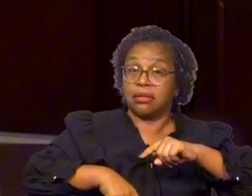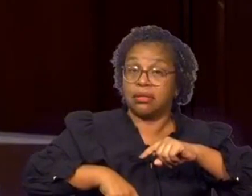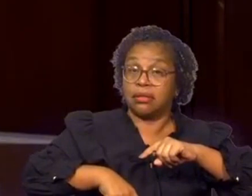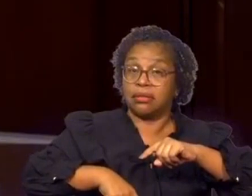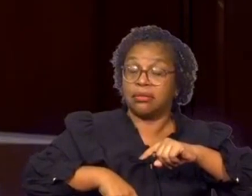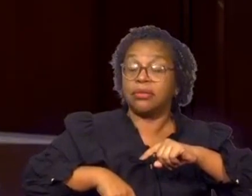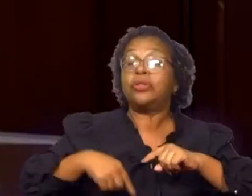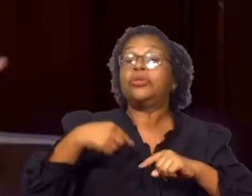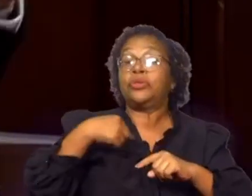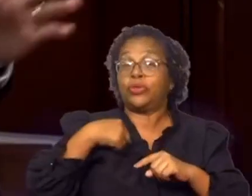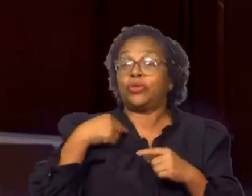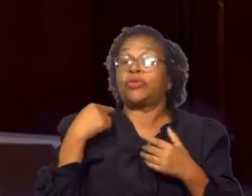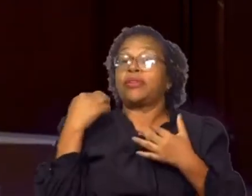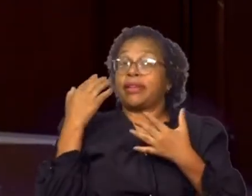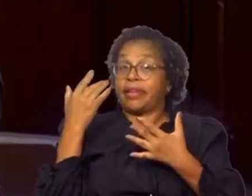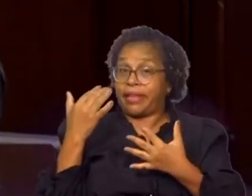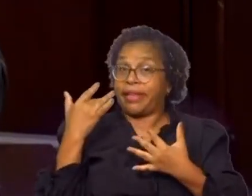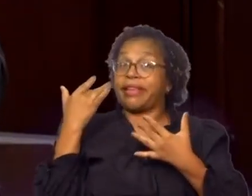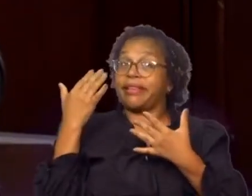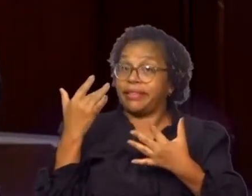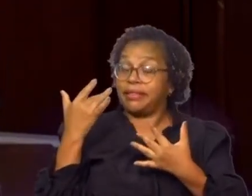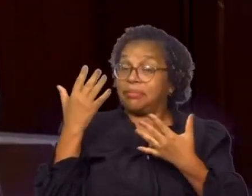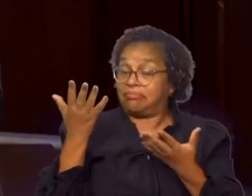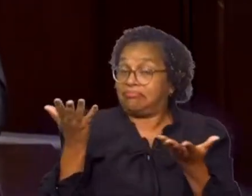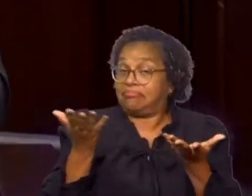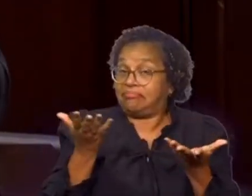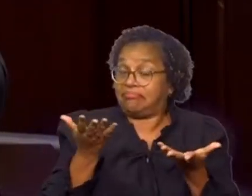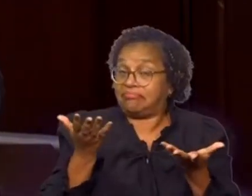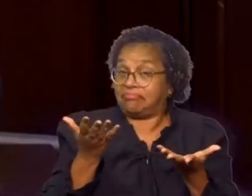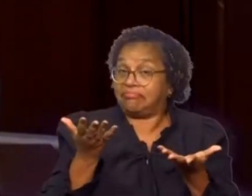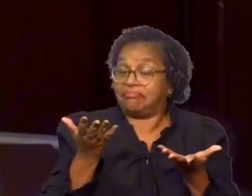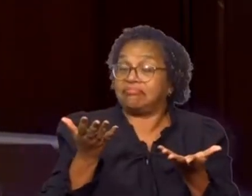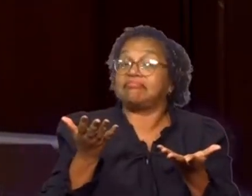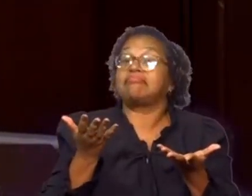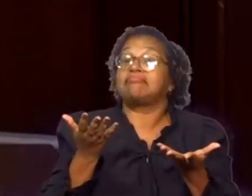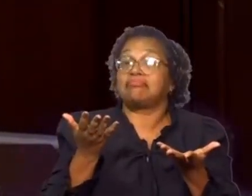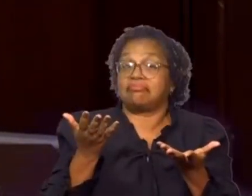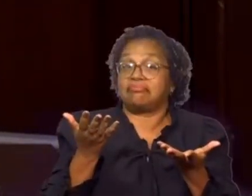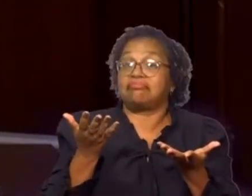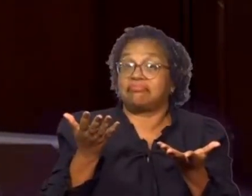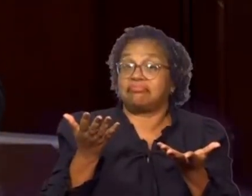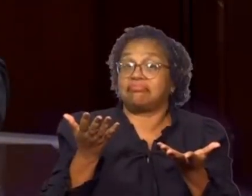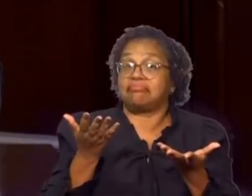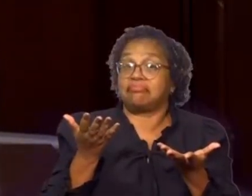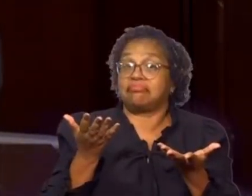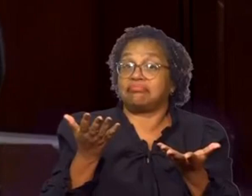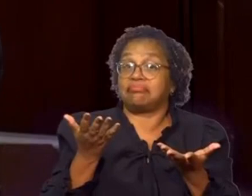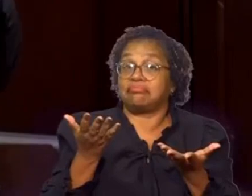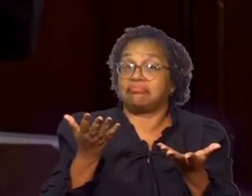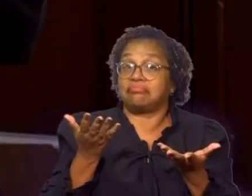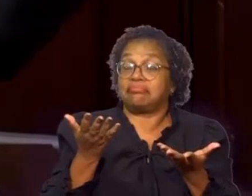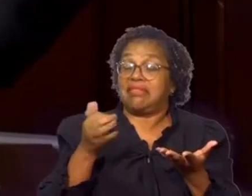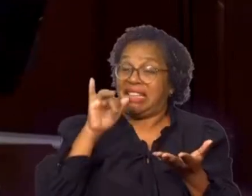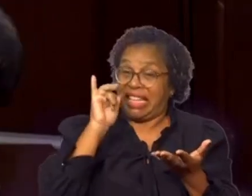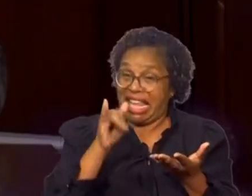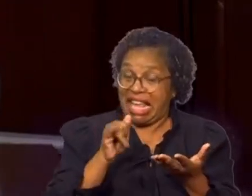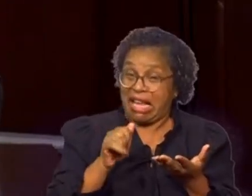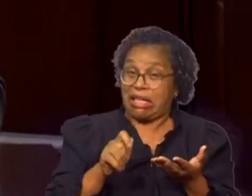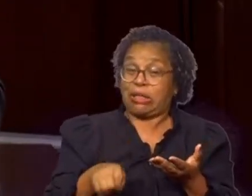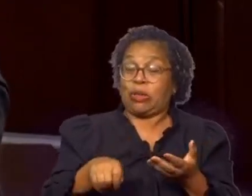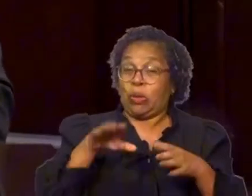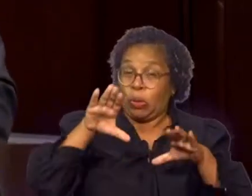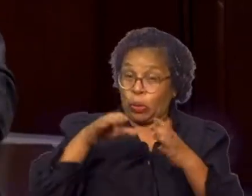yo espero que también sea cierto para que tengan razón en la ponencia, en el uso de la palabra y de martillar contra ese congreso del